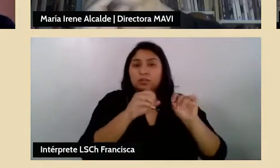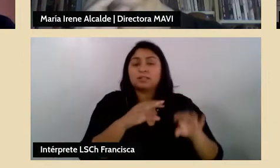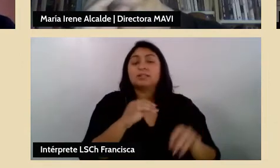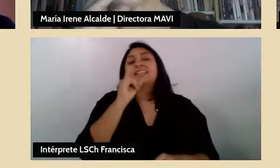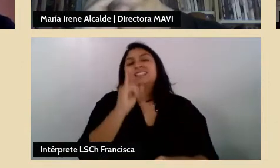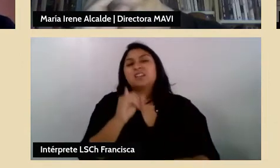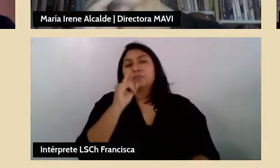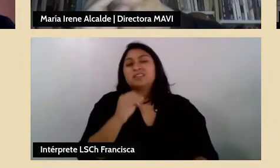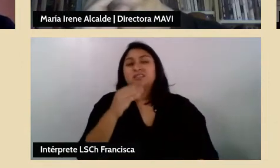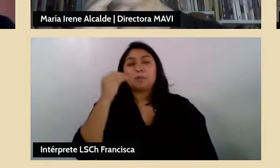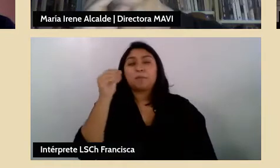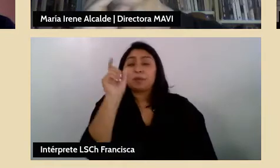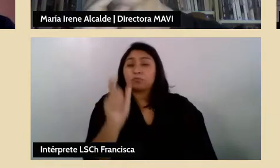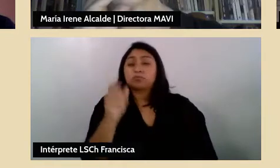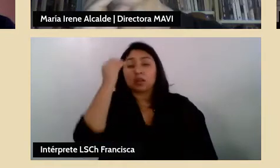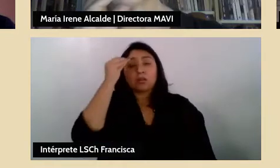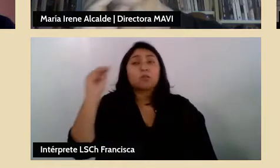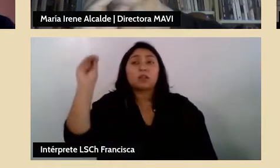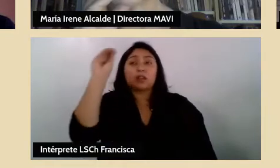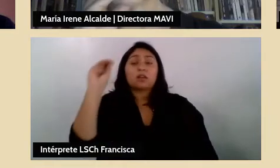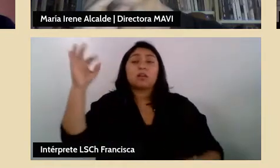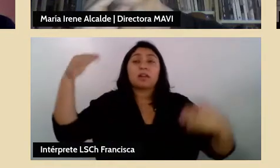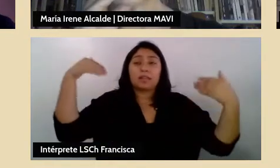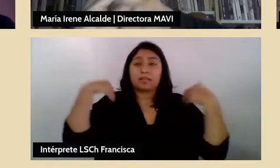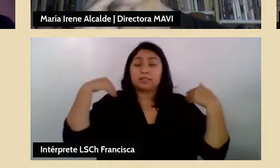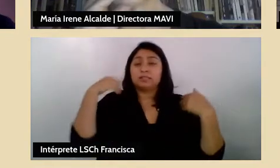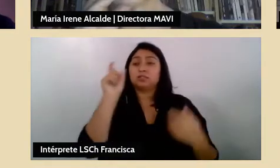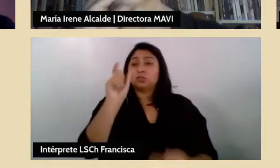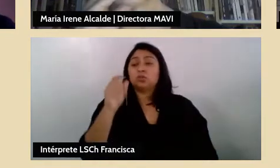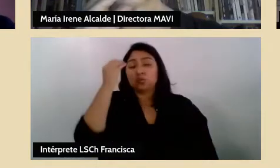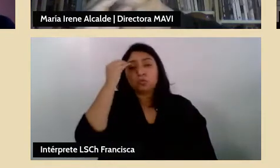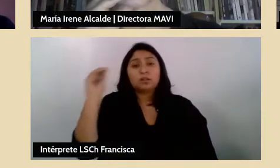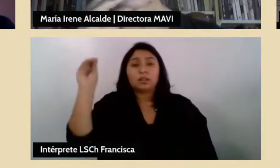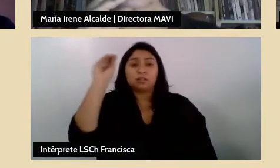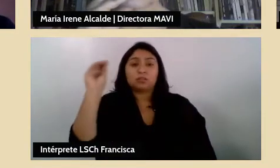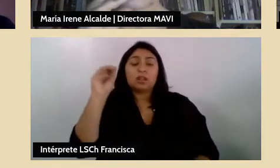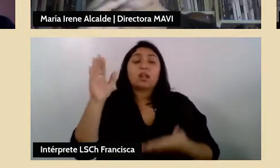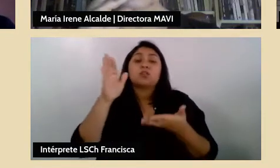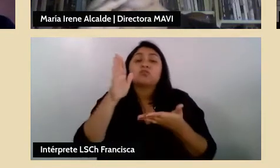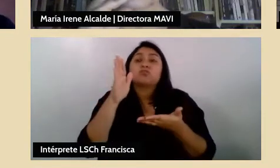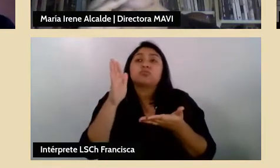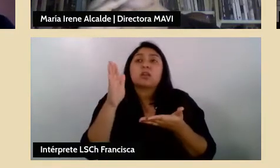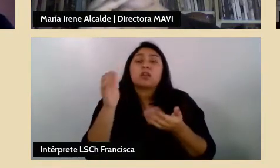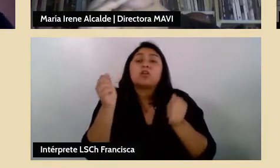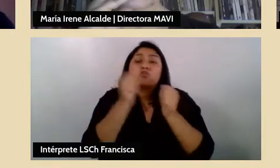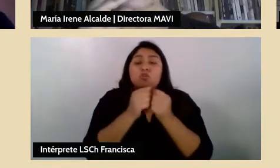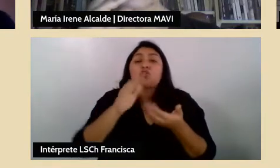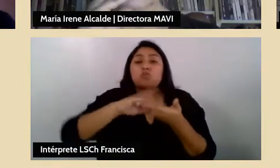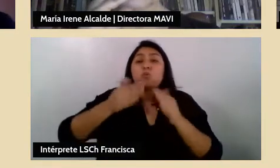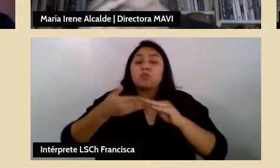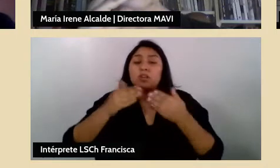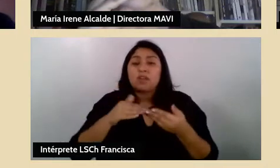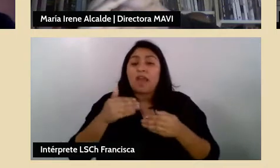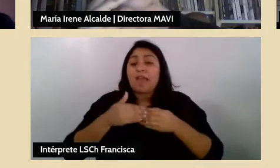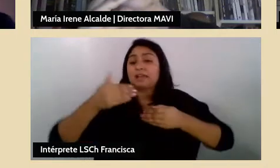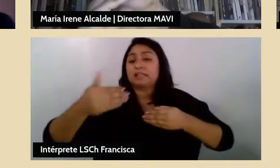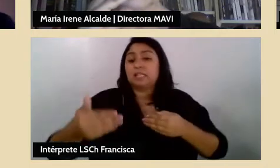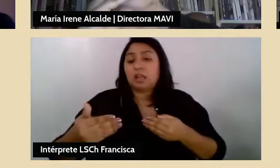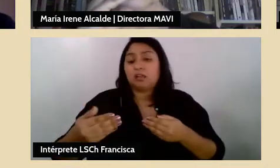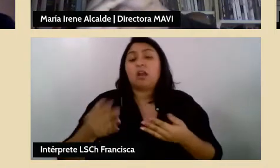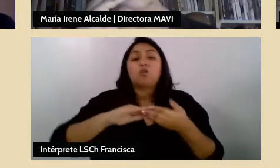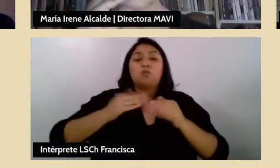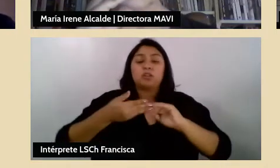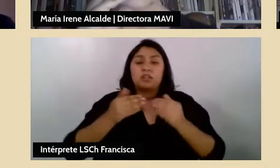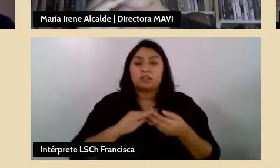estos ejercicios curatoriales participativos con comunidades que son externas, con una comunidad artística, con una